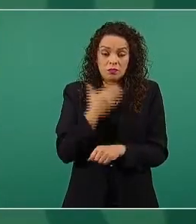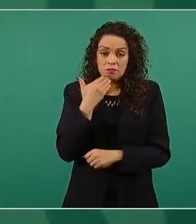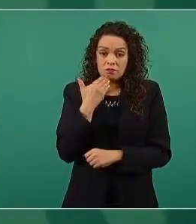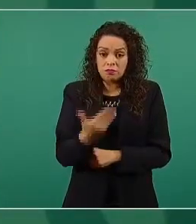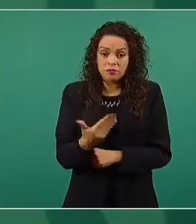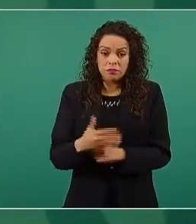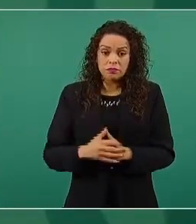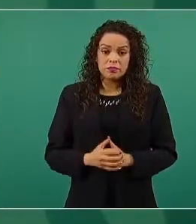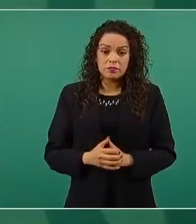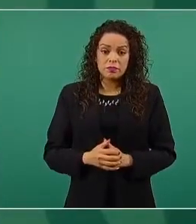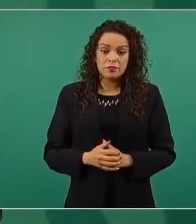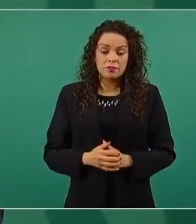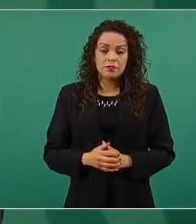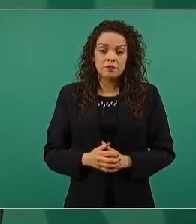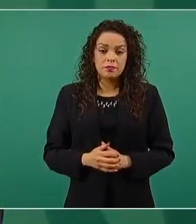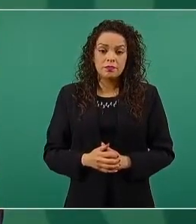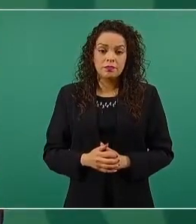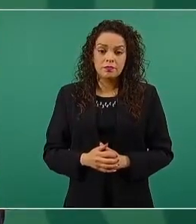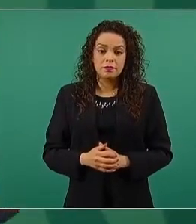inmejorables.